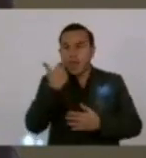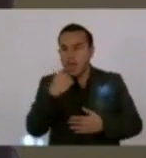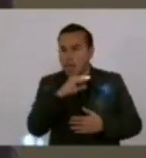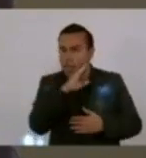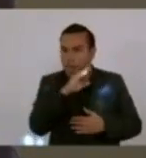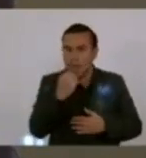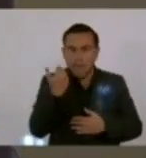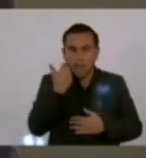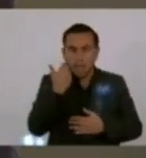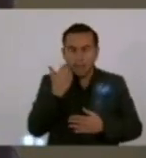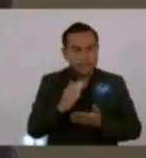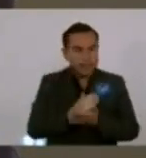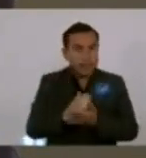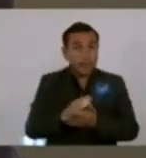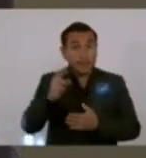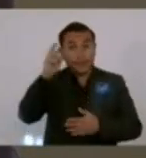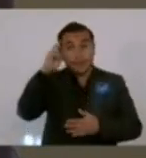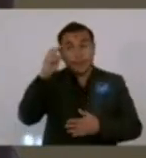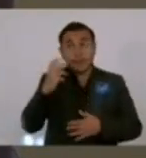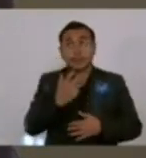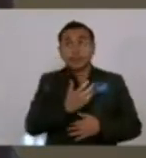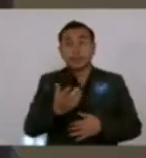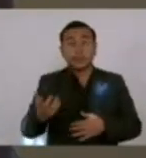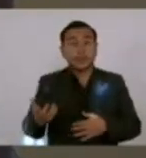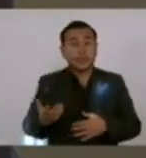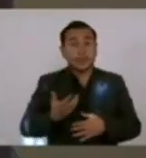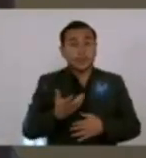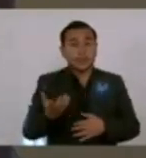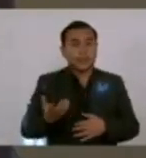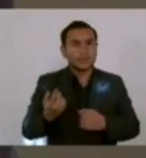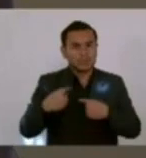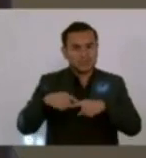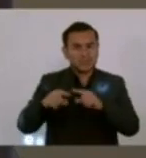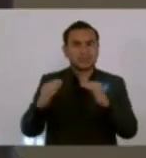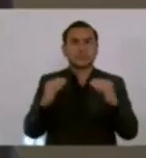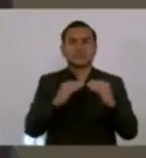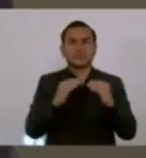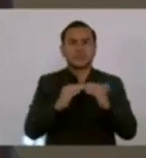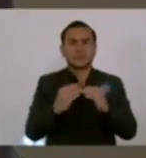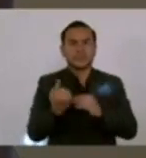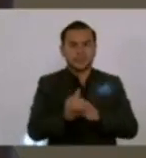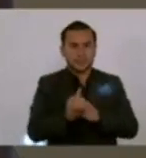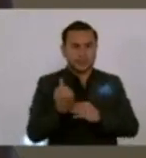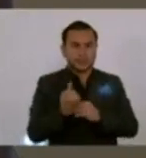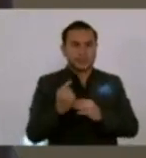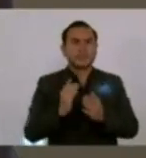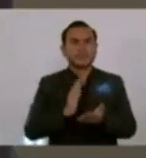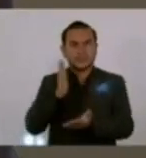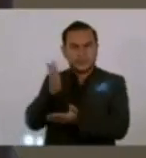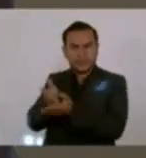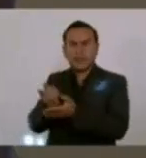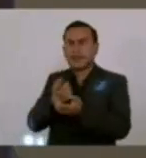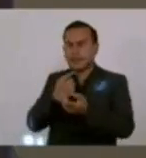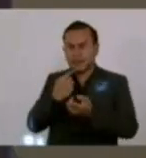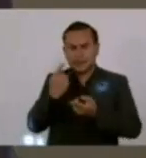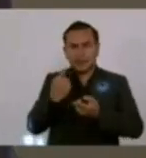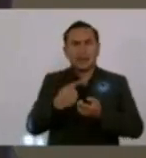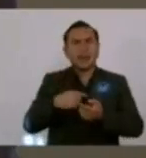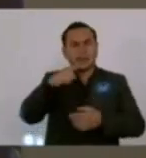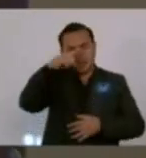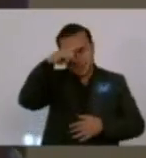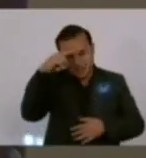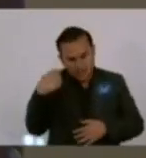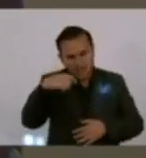sanitaria. Por lo tanto, todas las actividades económicas se mantienen igual. La gente podrá seguir yendo a trabajar, la gente podrá seguir las